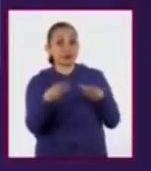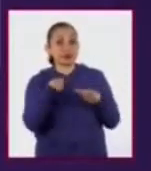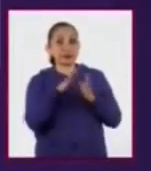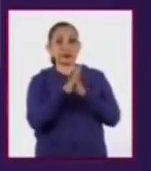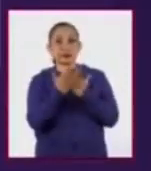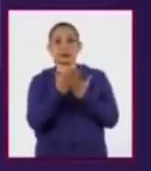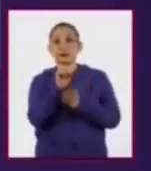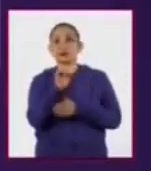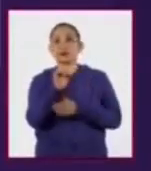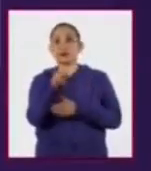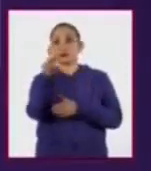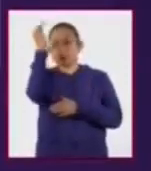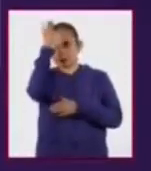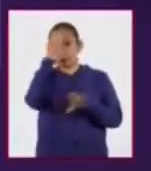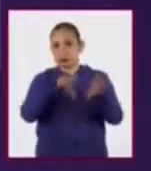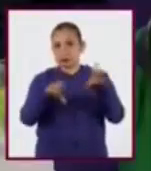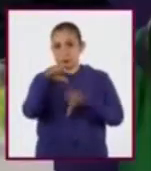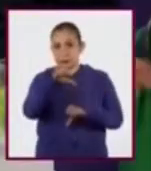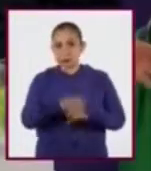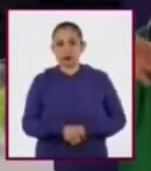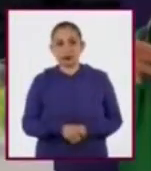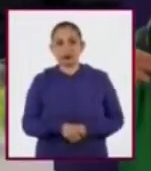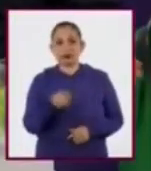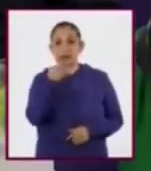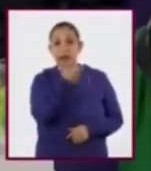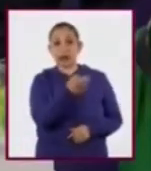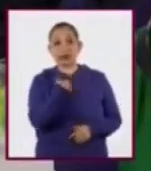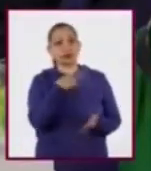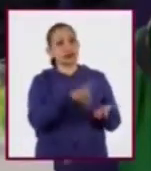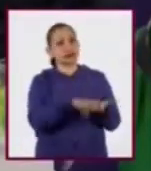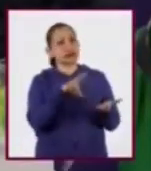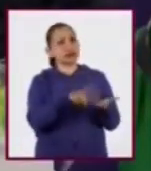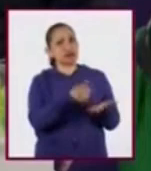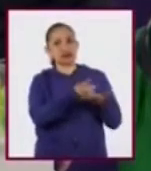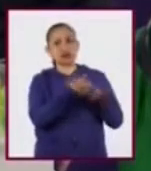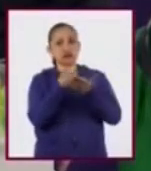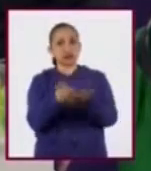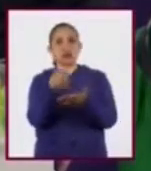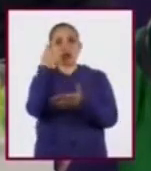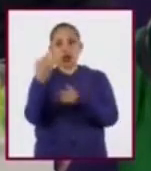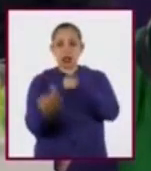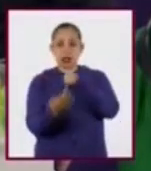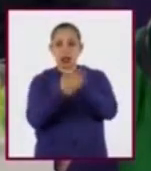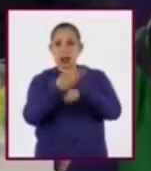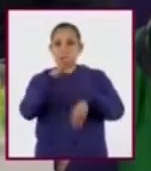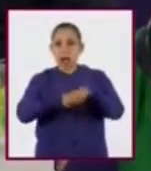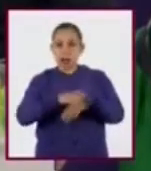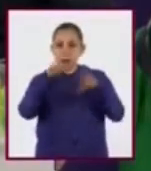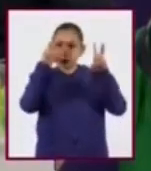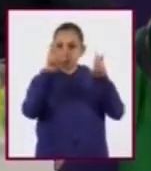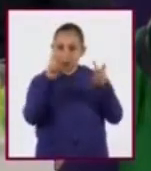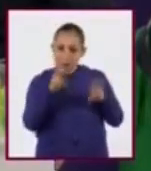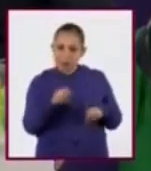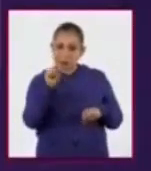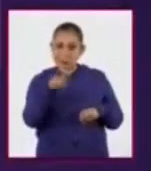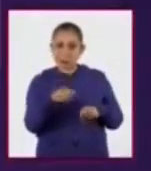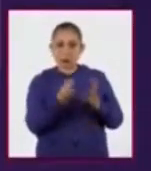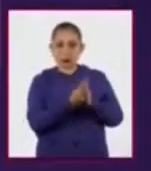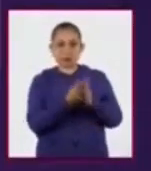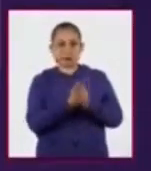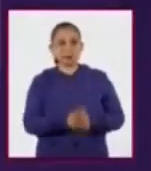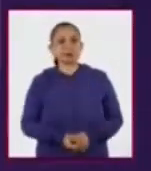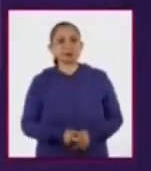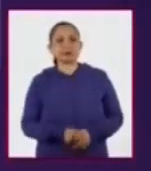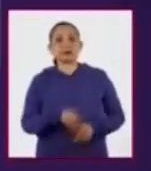libro de texto de Ciencias Química, el cual es una valiosa herramienta para fortalecer los contenidos de estas sesiones.